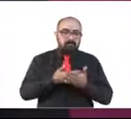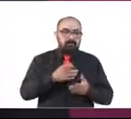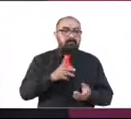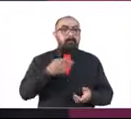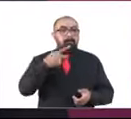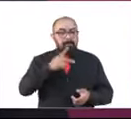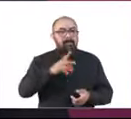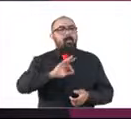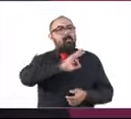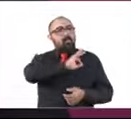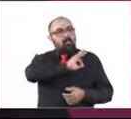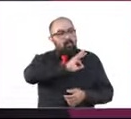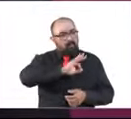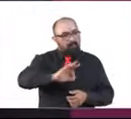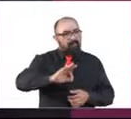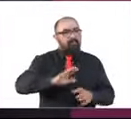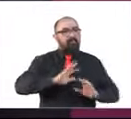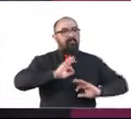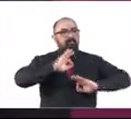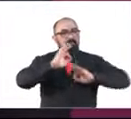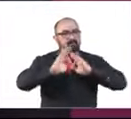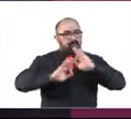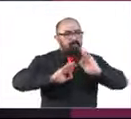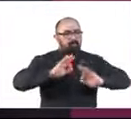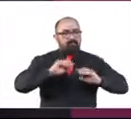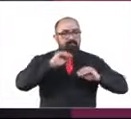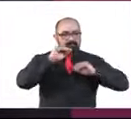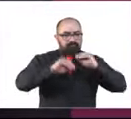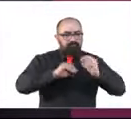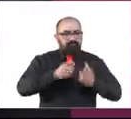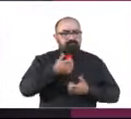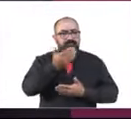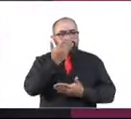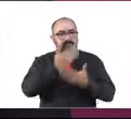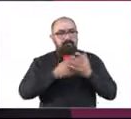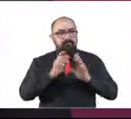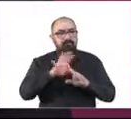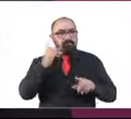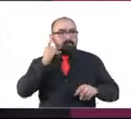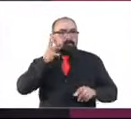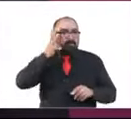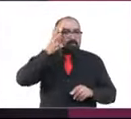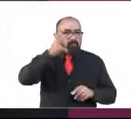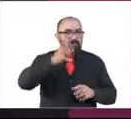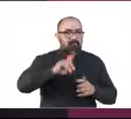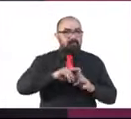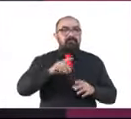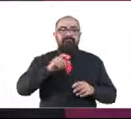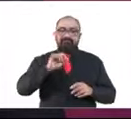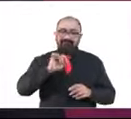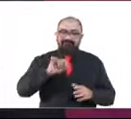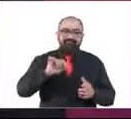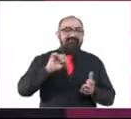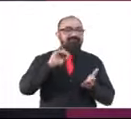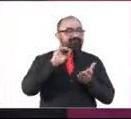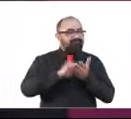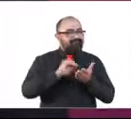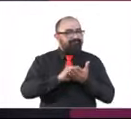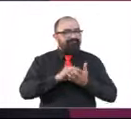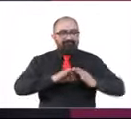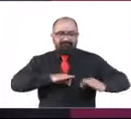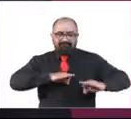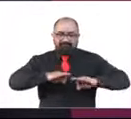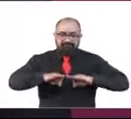puede ser mejor y creo que esa es la visión que tenemos que tener. Y tenemos que seguir trabajando mucho, en verdad, son temas que